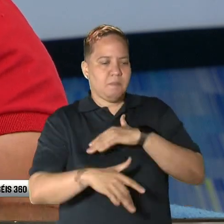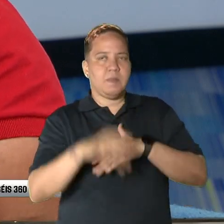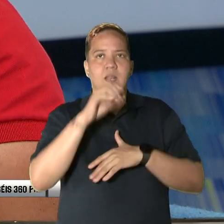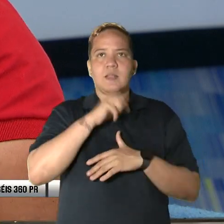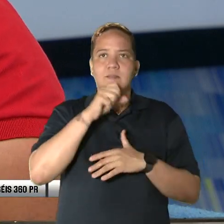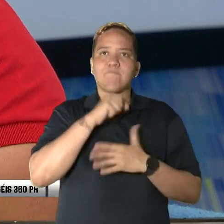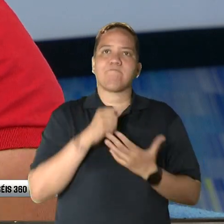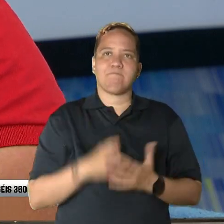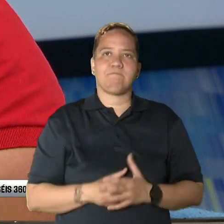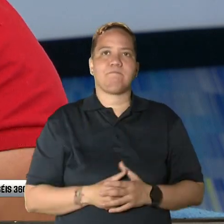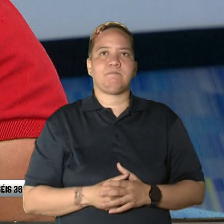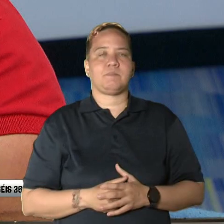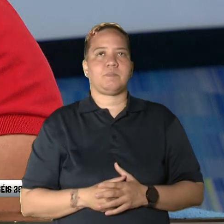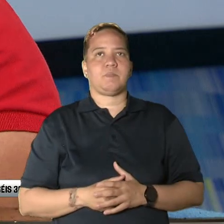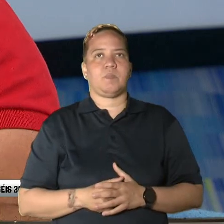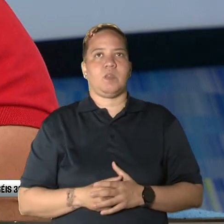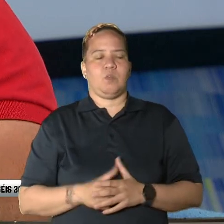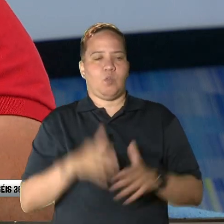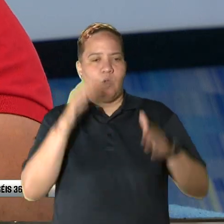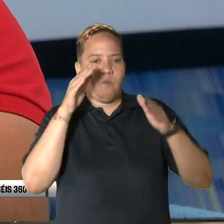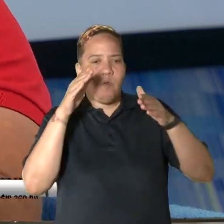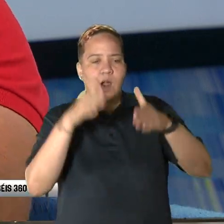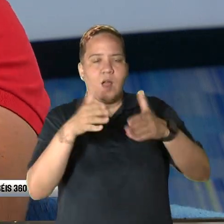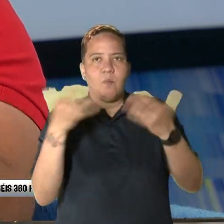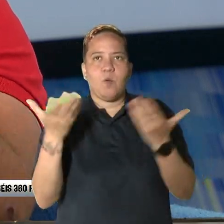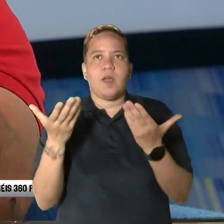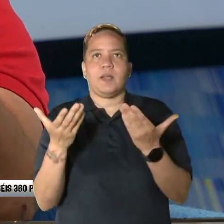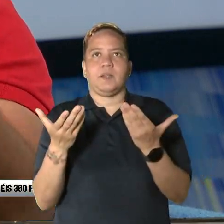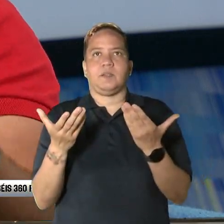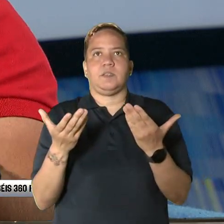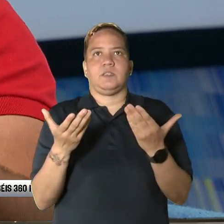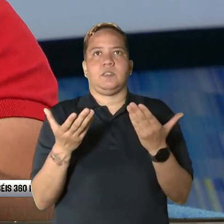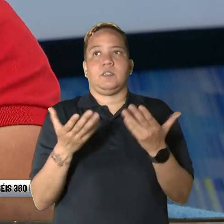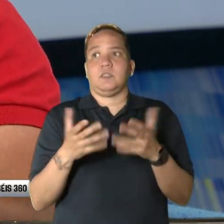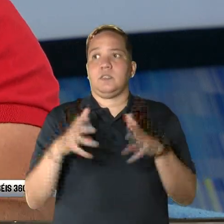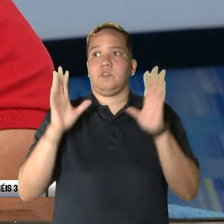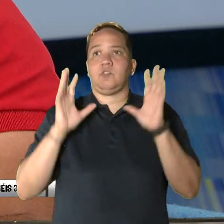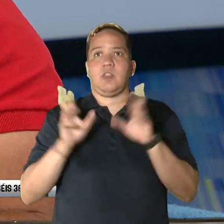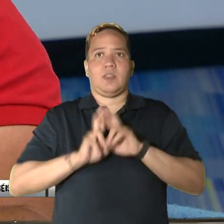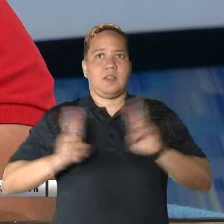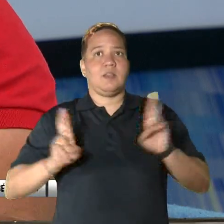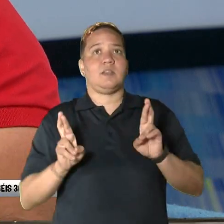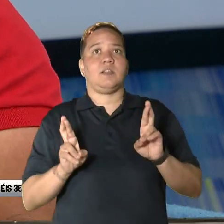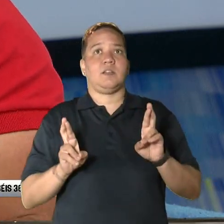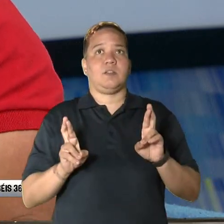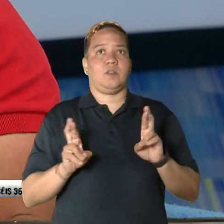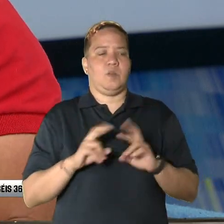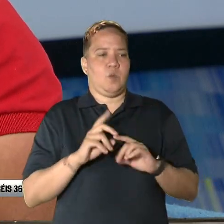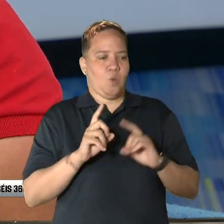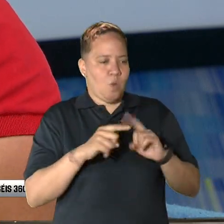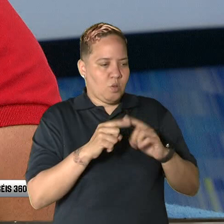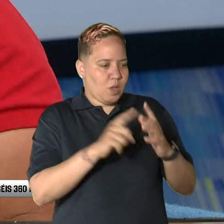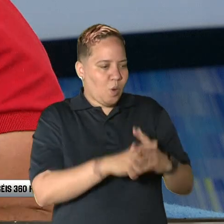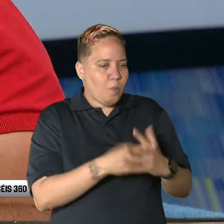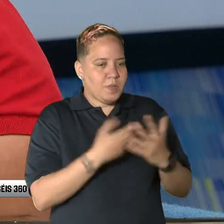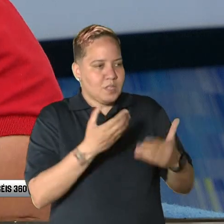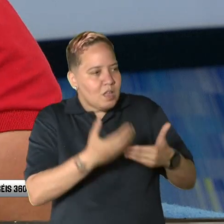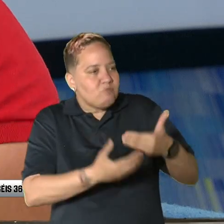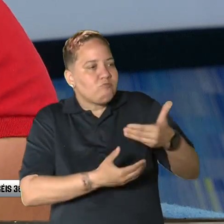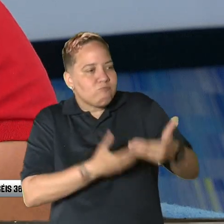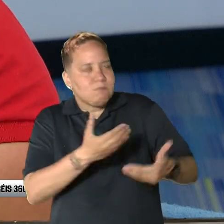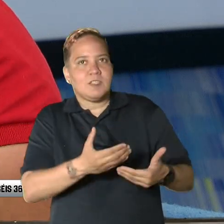y siempre nos enfocamos en la ya cuando están formados pero cuando están empezando eso